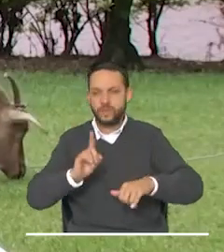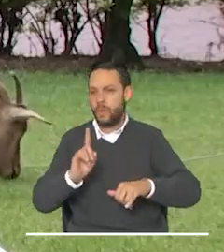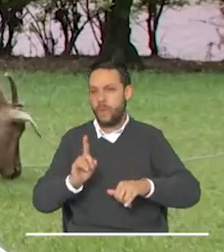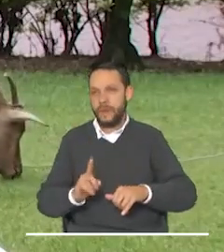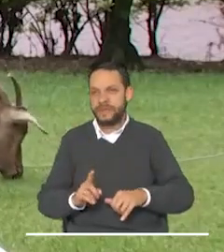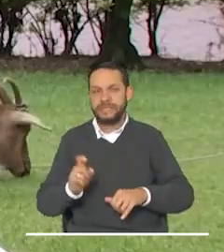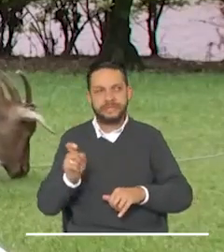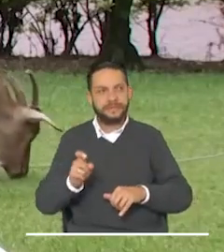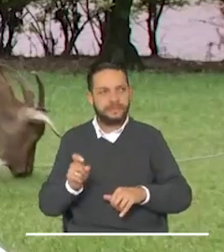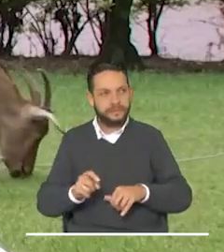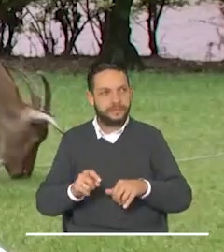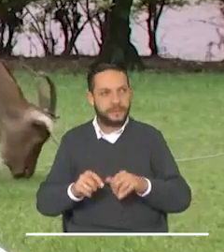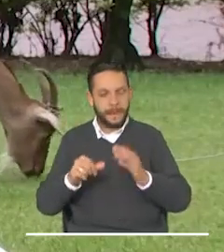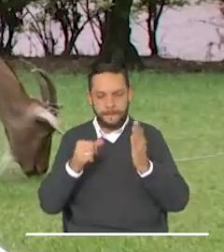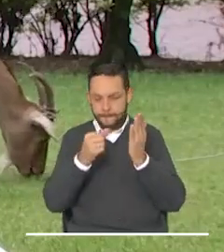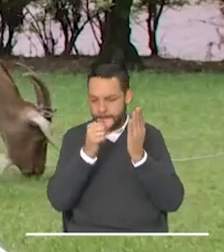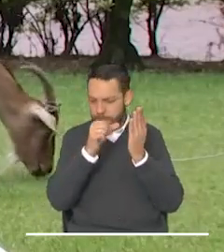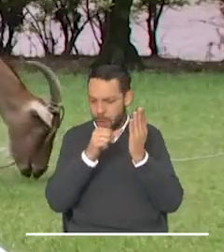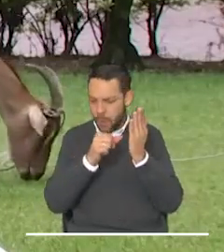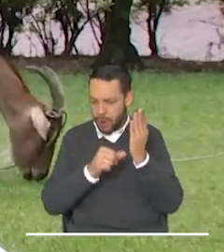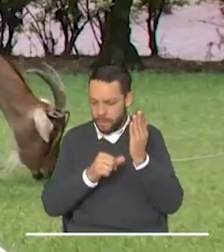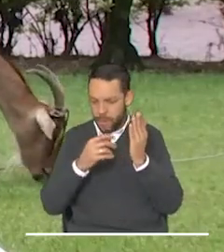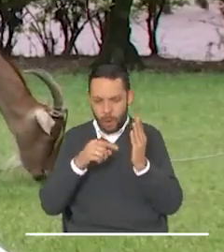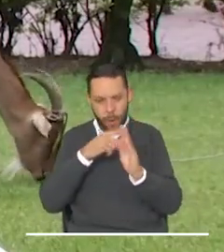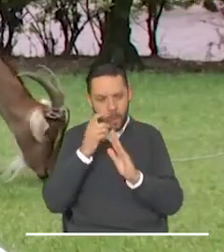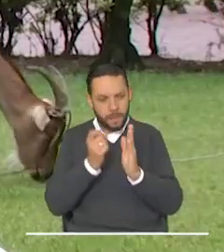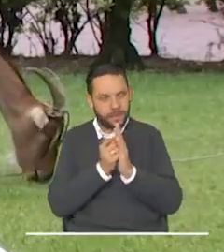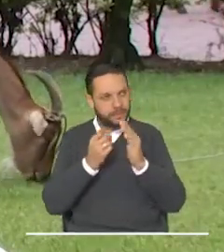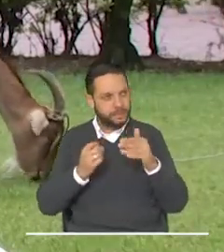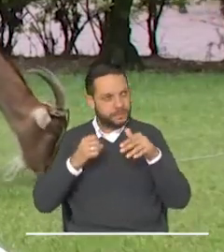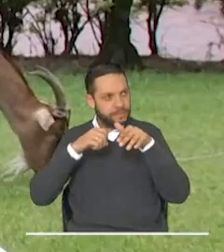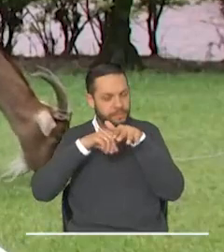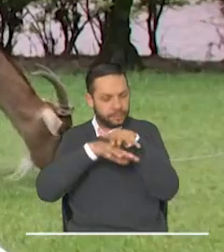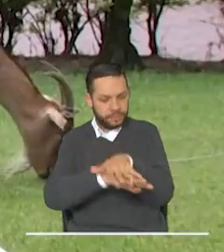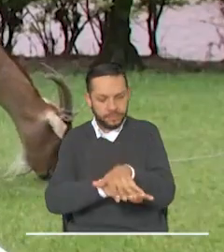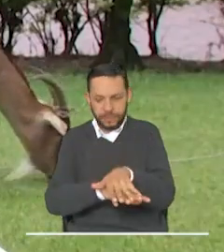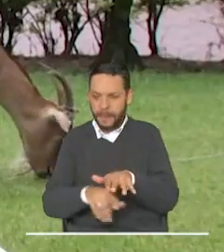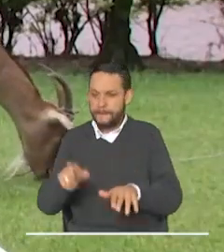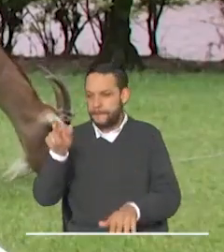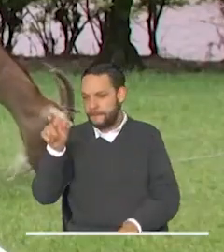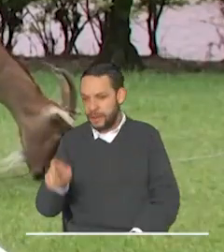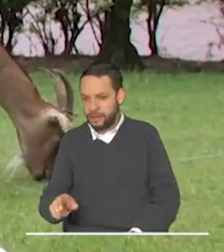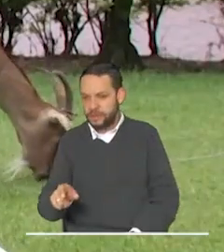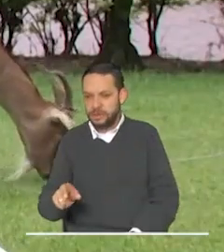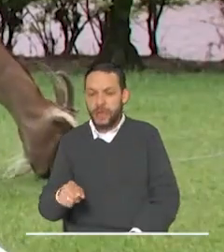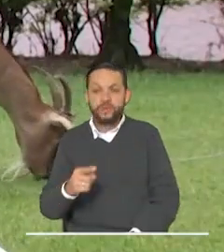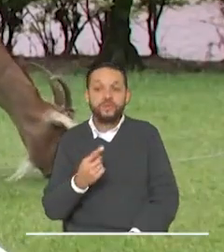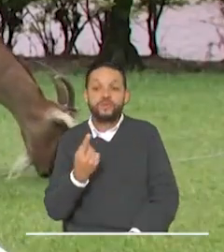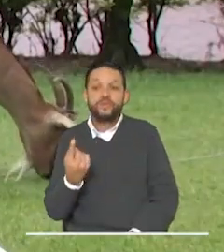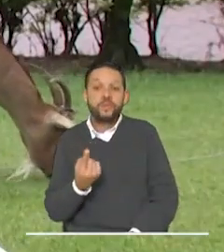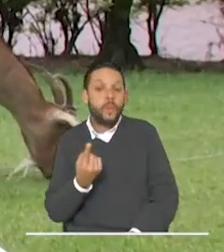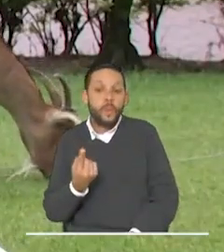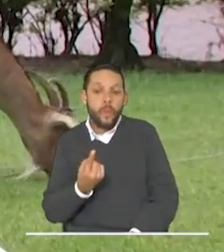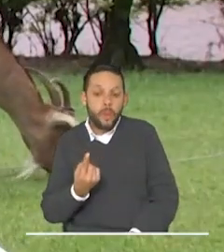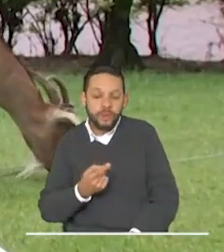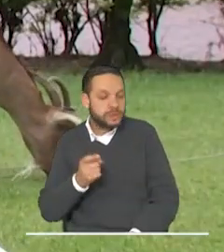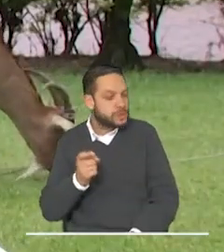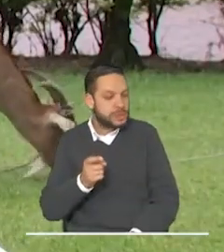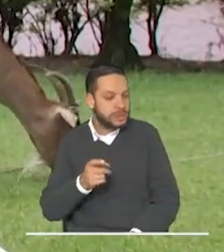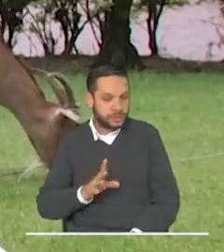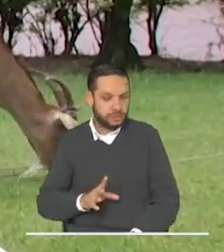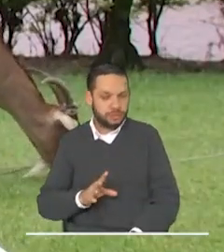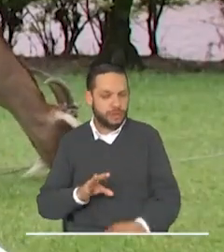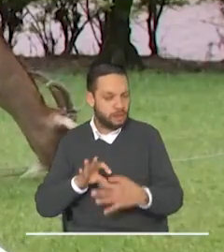son programas integrales en donde reconozcamos que el sujeto primero no está solo en el mundo segundo que el sujeto